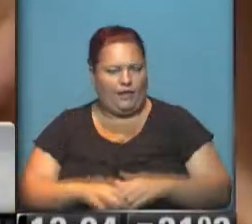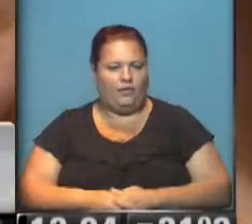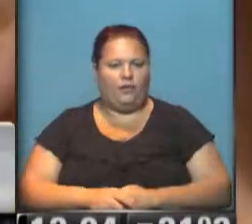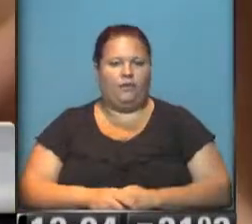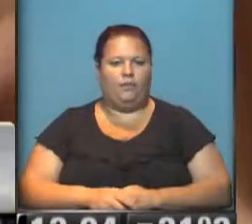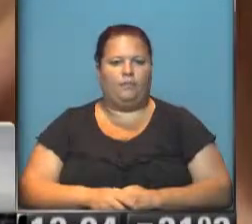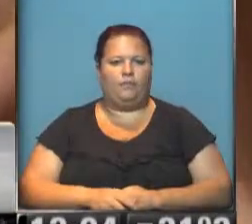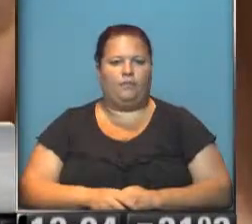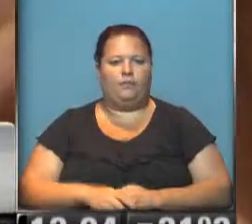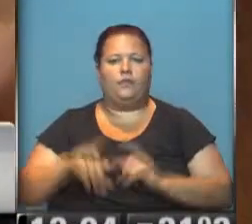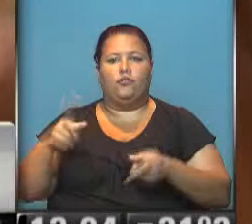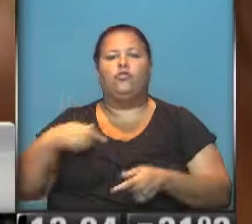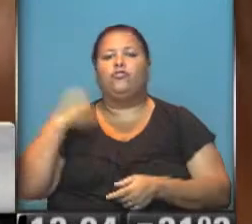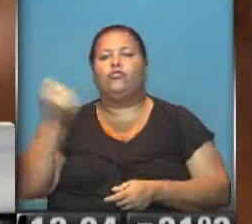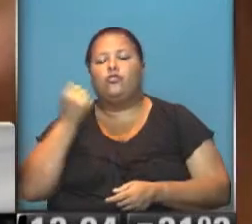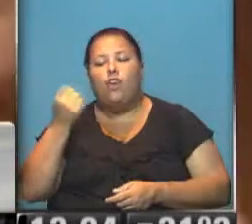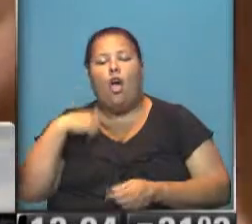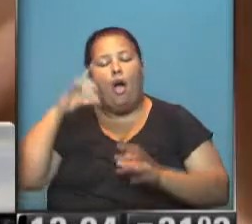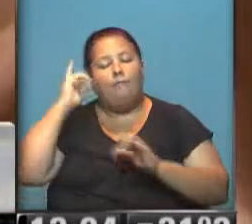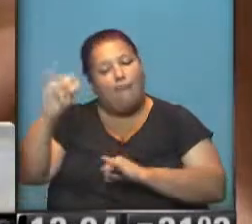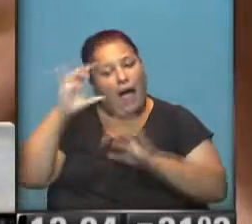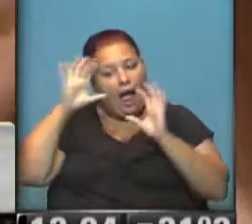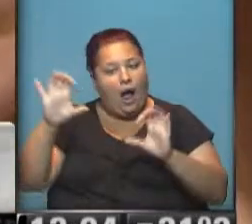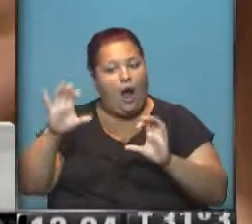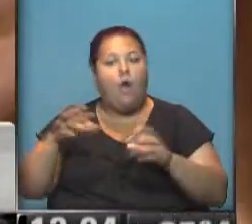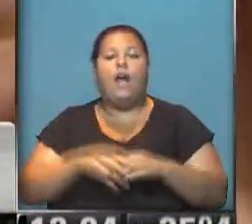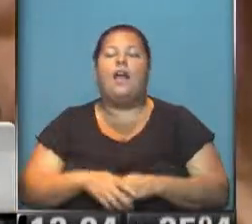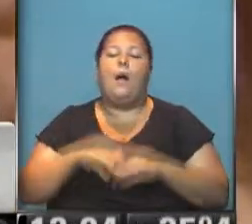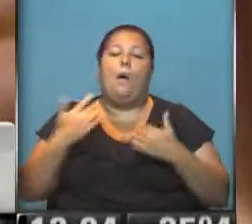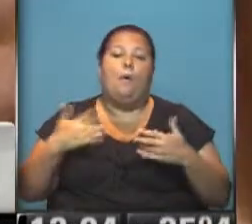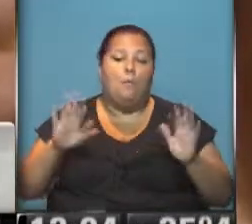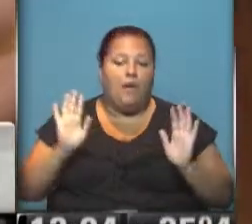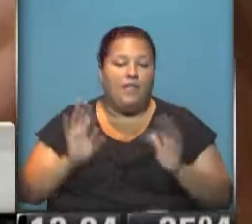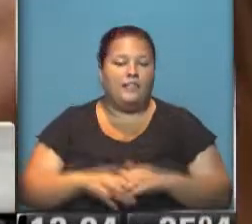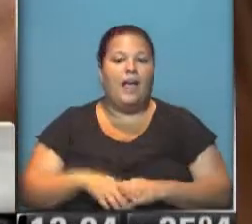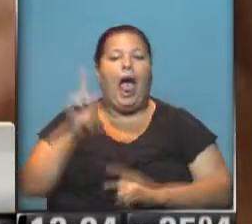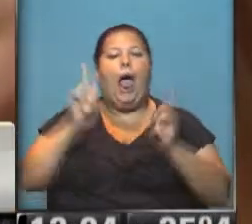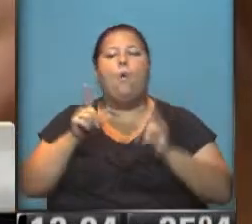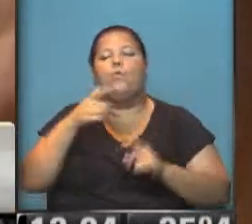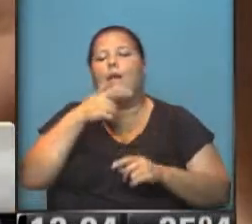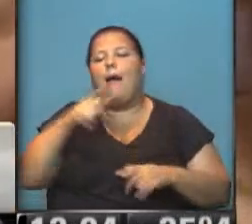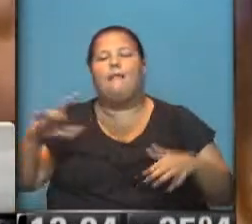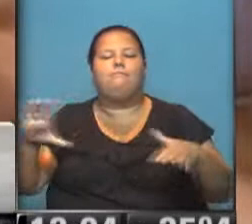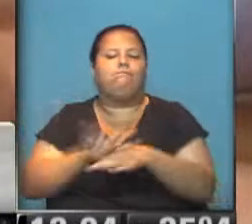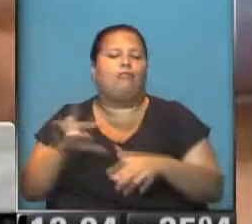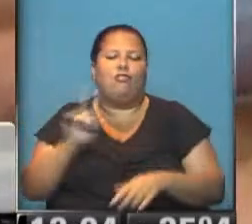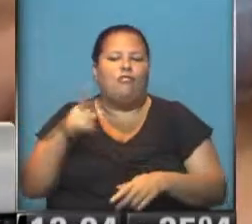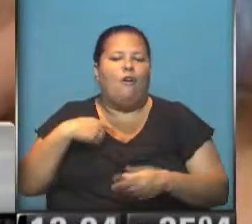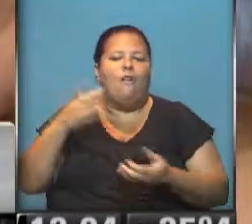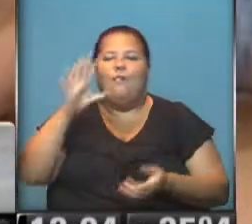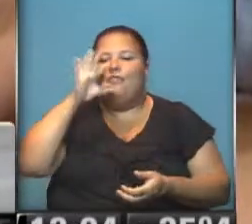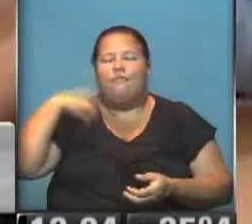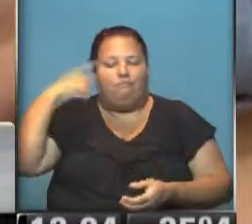que traté de recordar, diciéndole que quizás había palabras que no se las decía textuales porque nunca